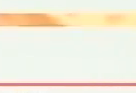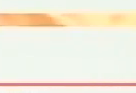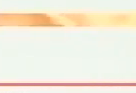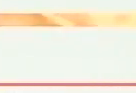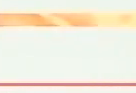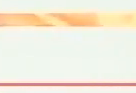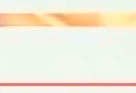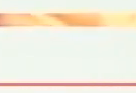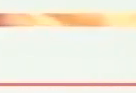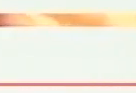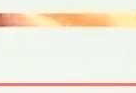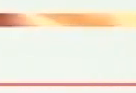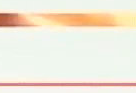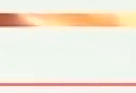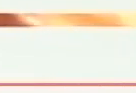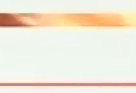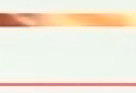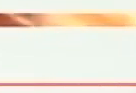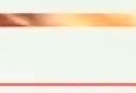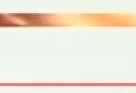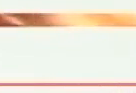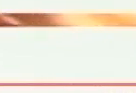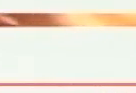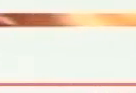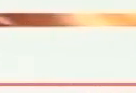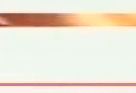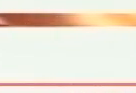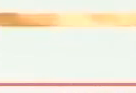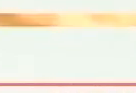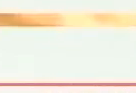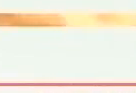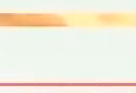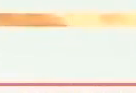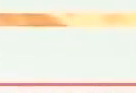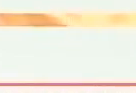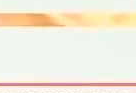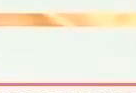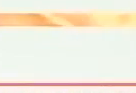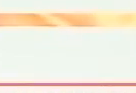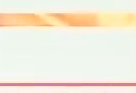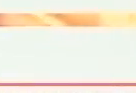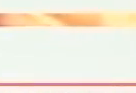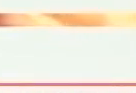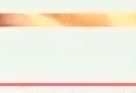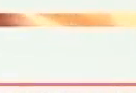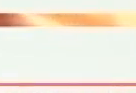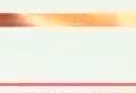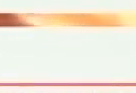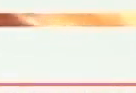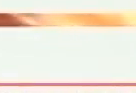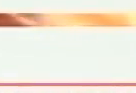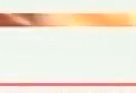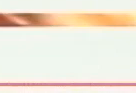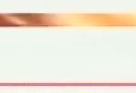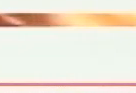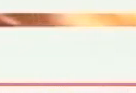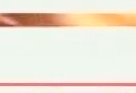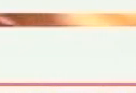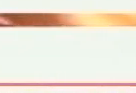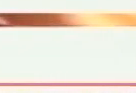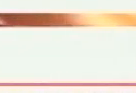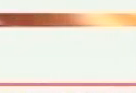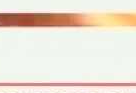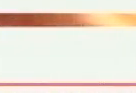derecha reaccionaria, a esos vagos haraganes y holgazanes que no quieren trabajar.